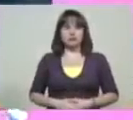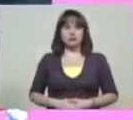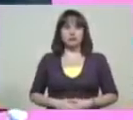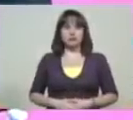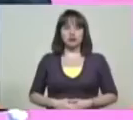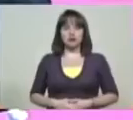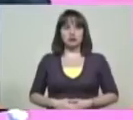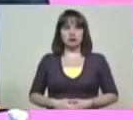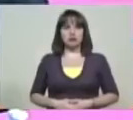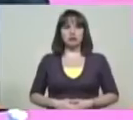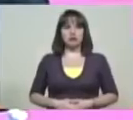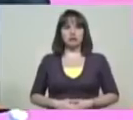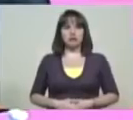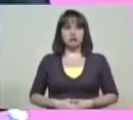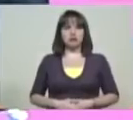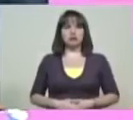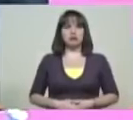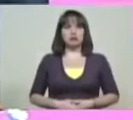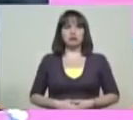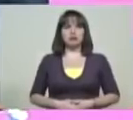Bien bonito, porque tenemos que cuidarnos.